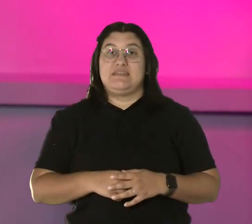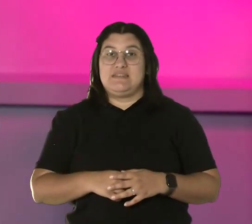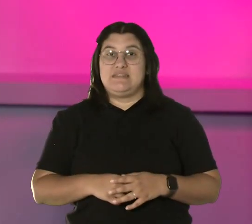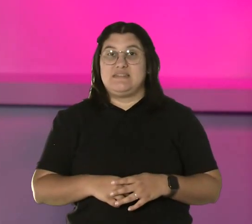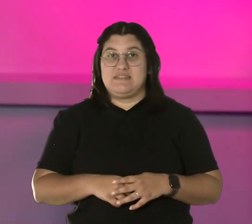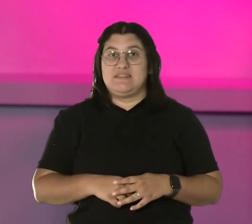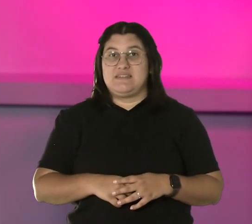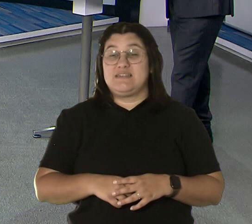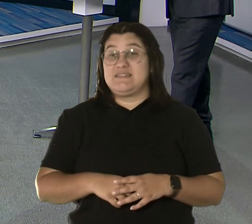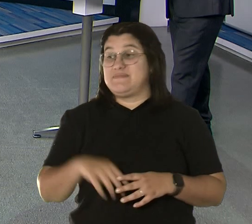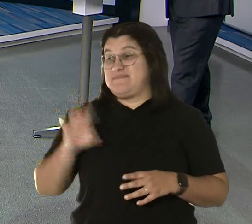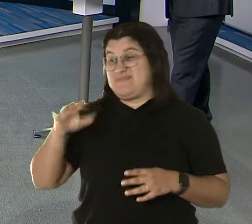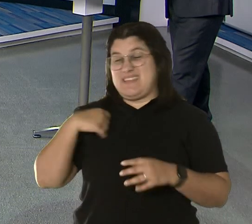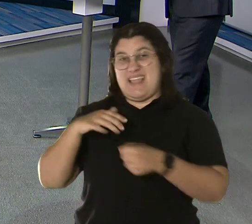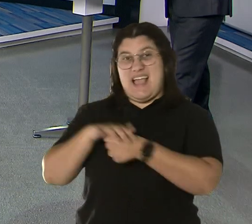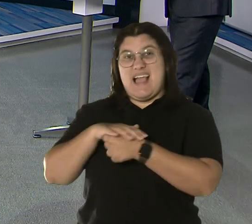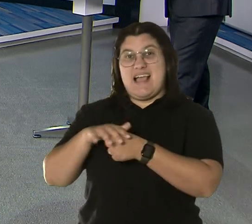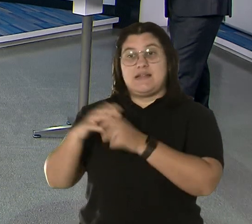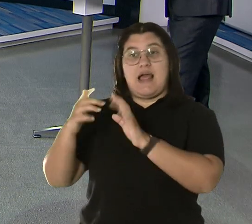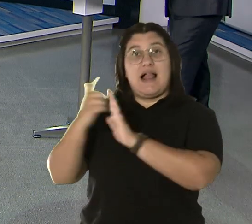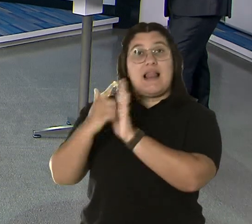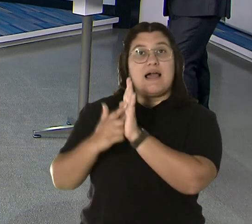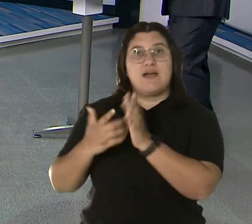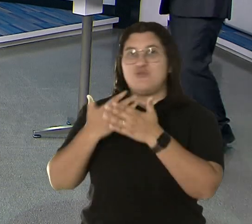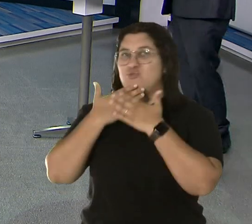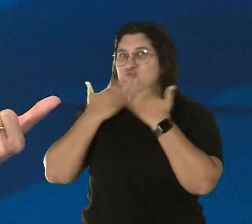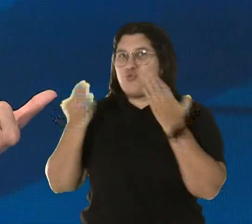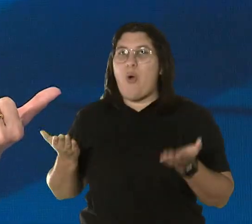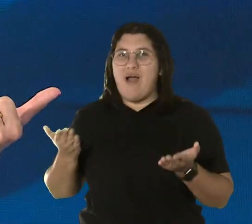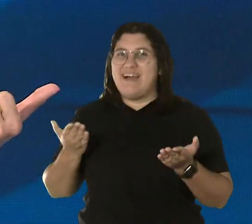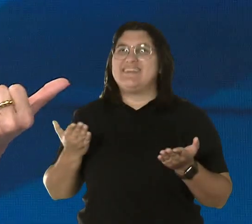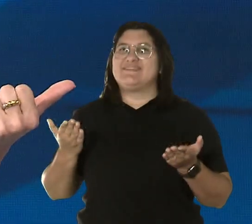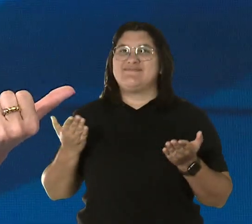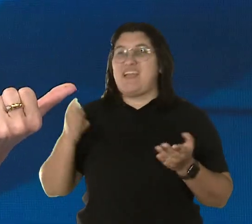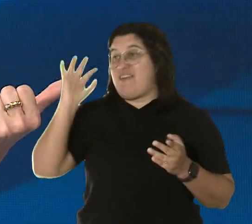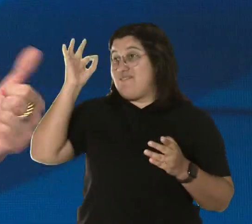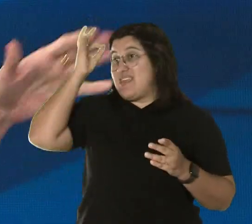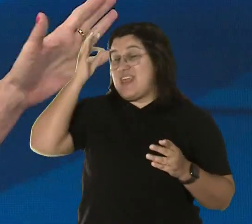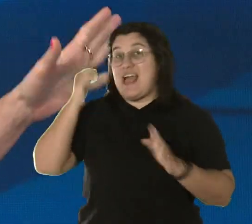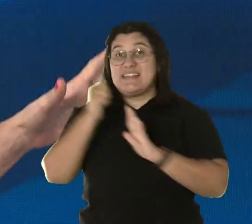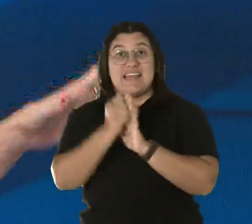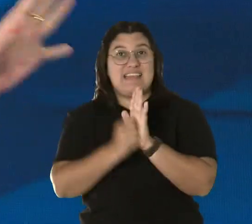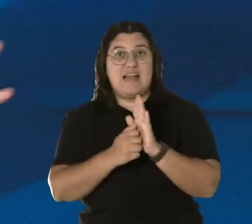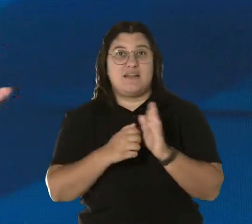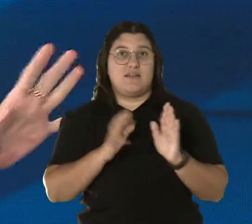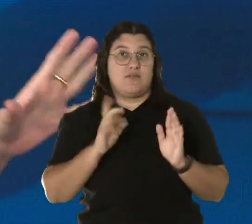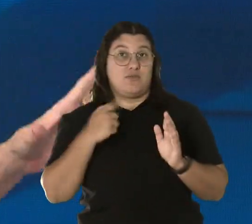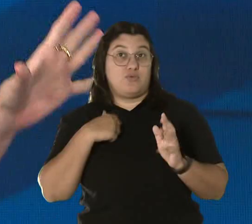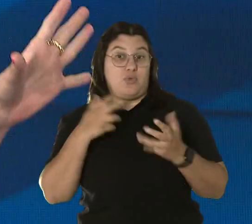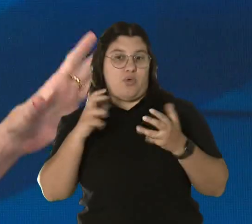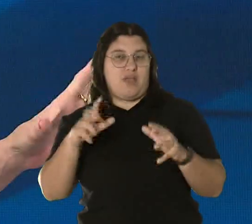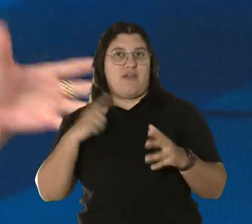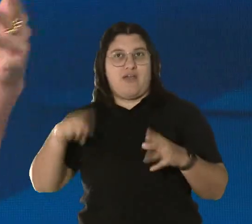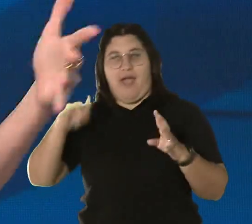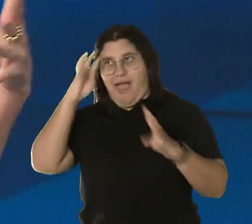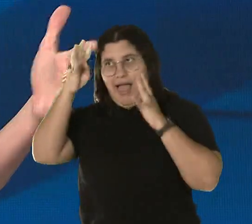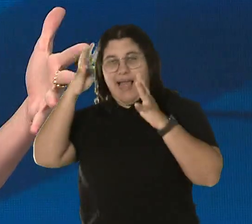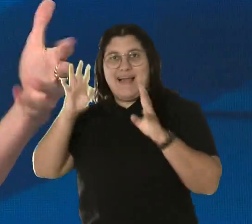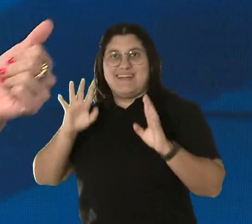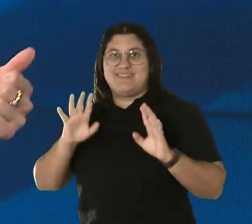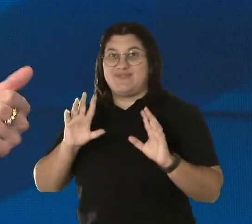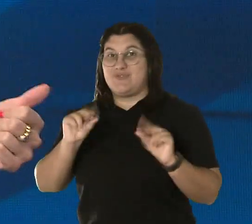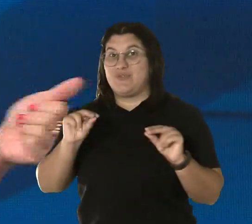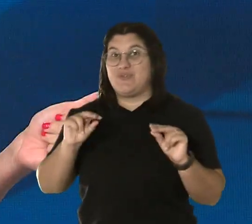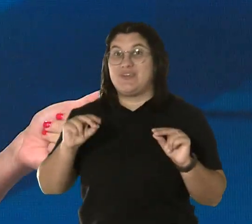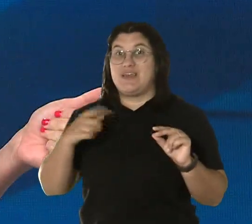que en el contexto jurídico no tenemos legislación ni a nivel federal ni a nivel estatal. No sé si quiero que se pongan creativos y creativas porque